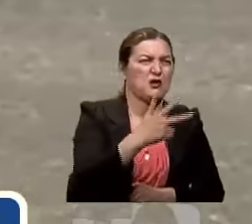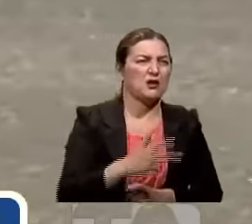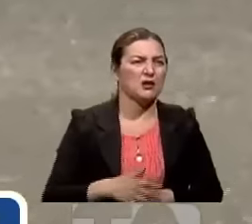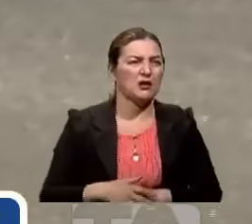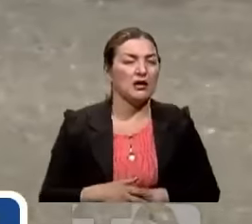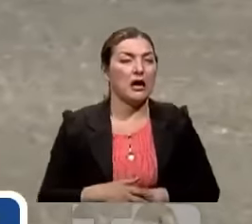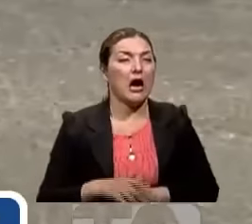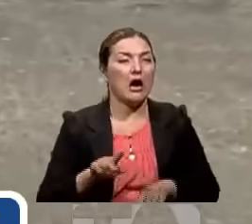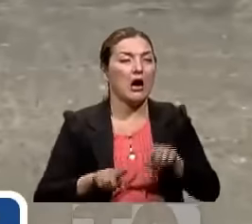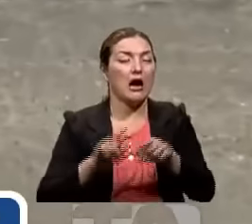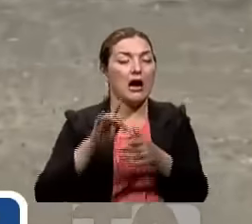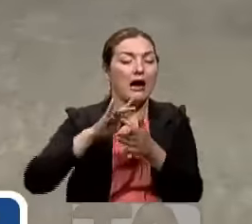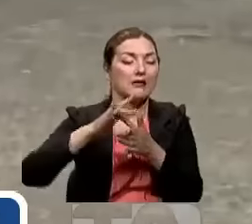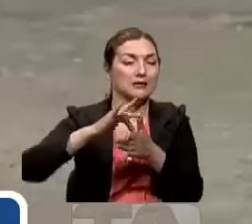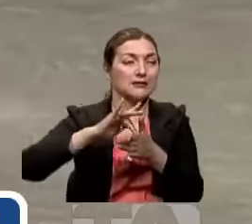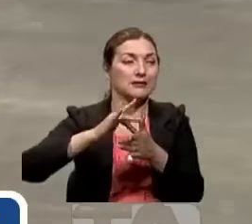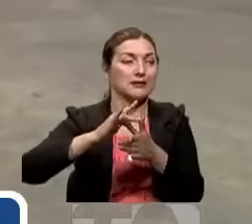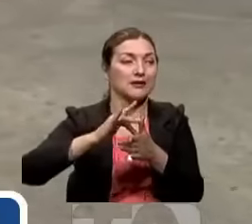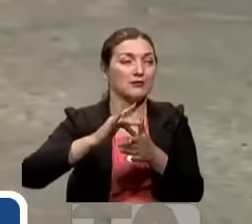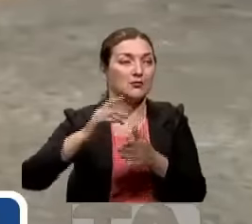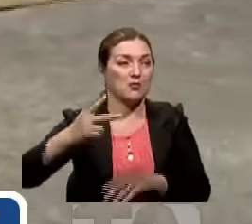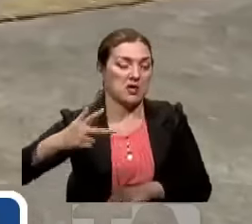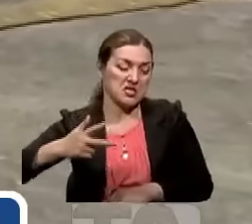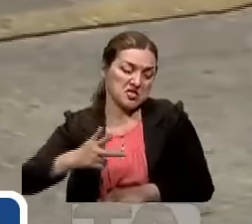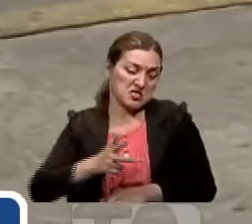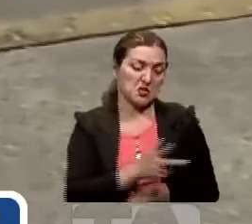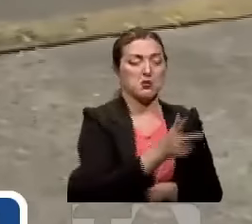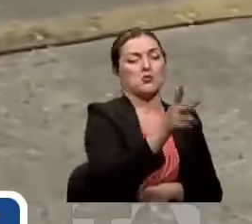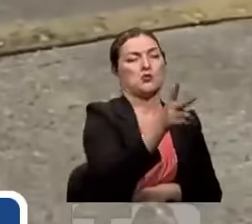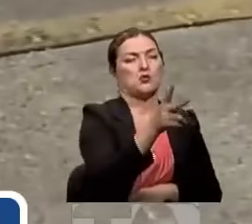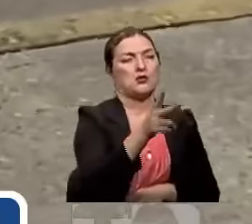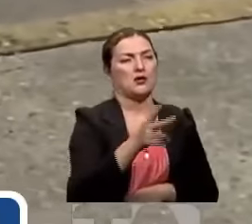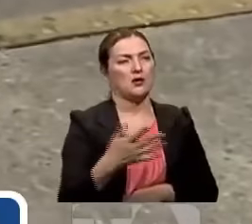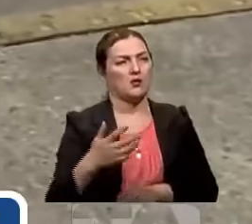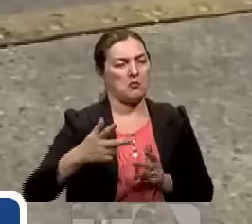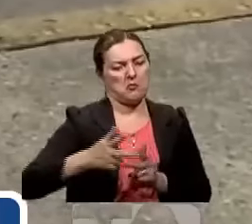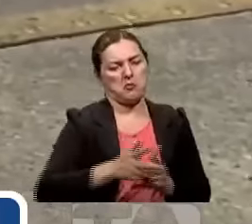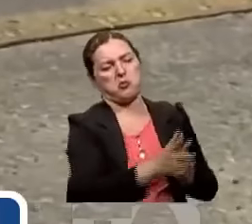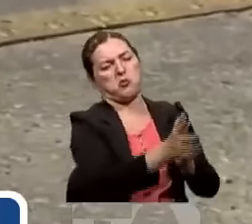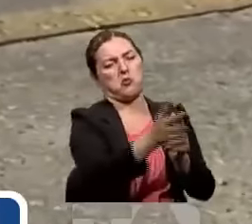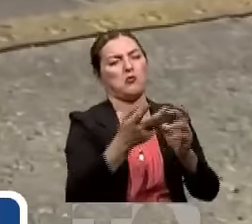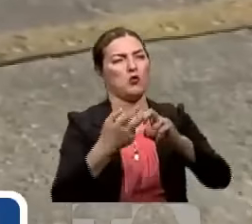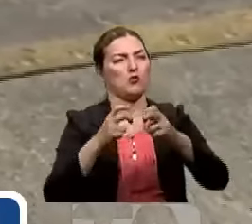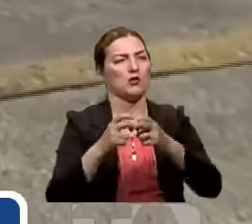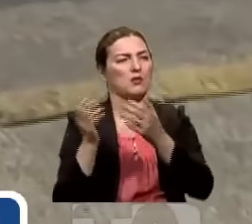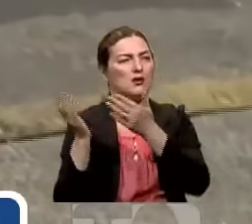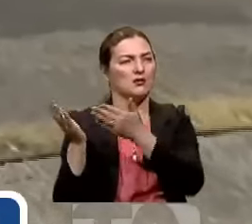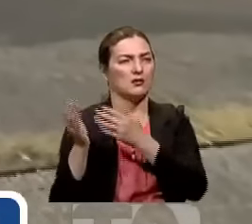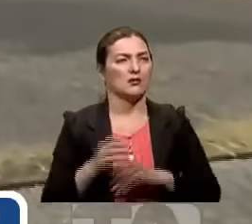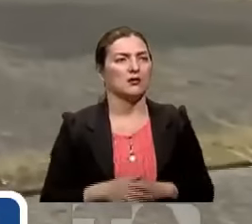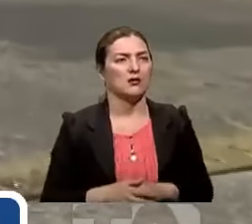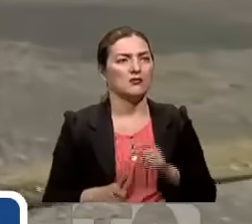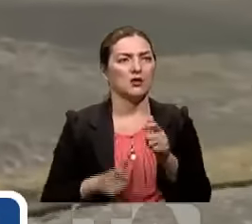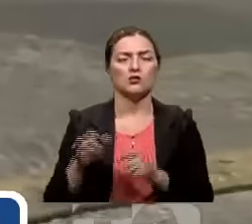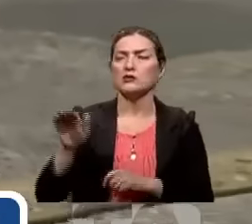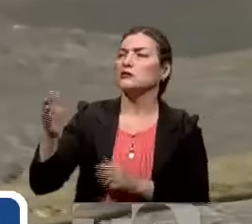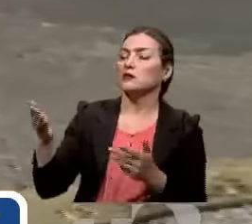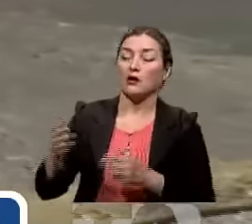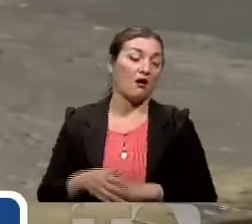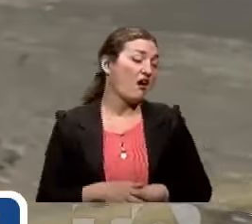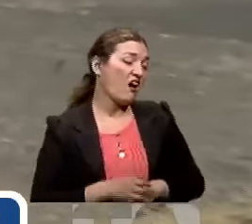escapado varias veces o a atropellar a personas o a rozar a los vehículos o cualquier de estos problemas. Los señores dijeron que no se